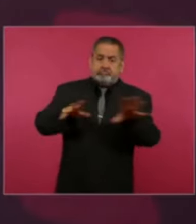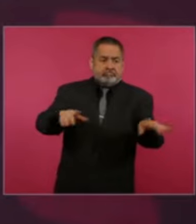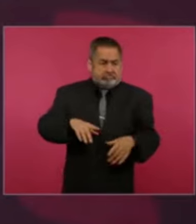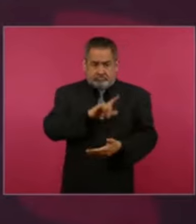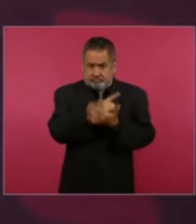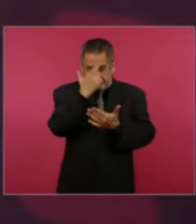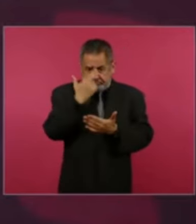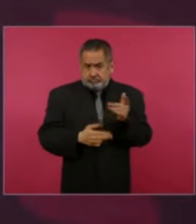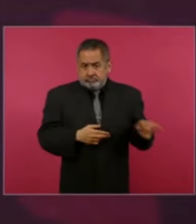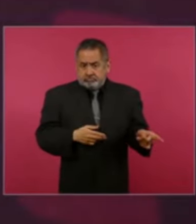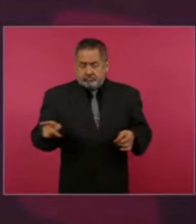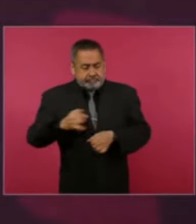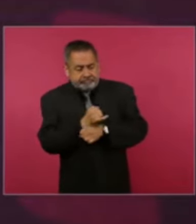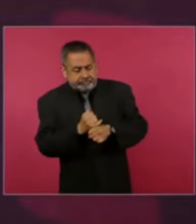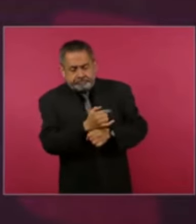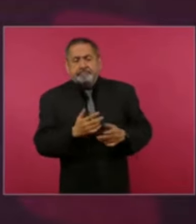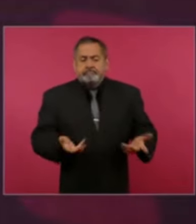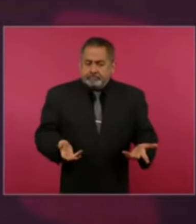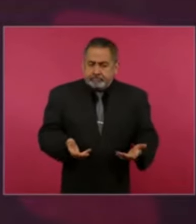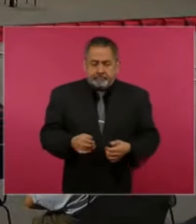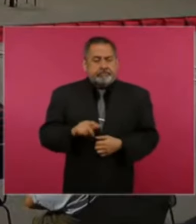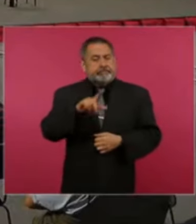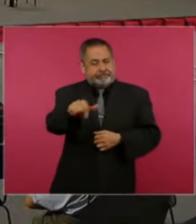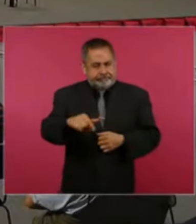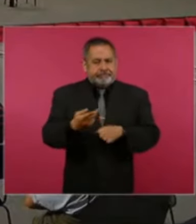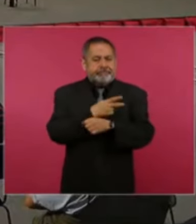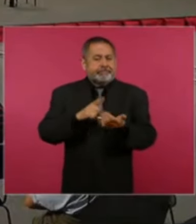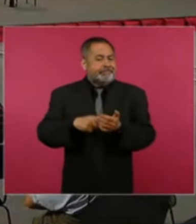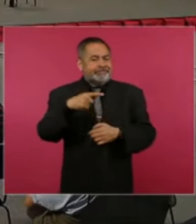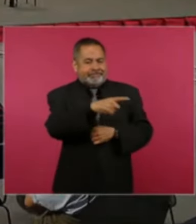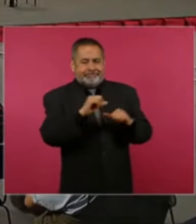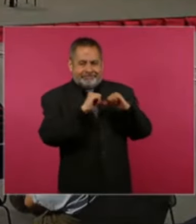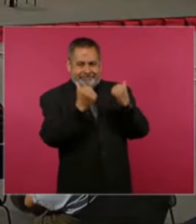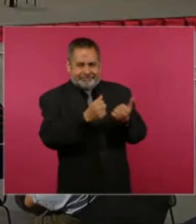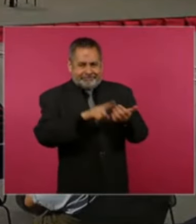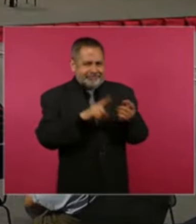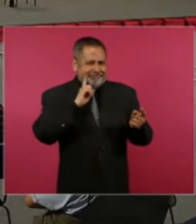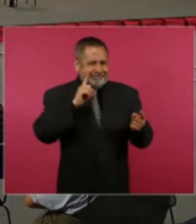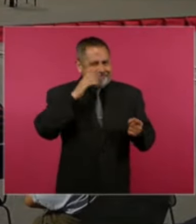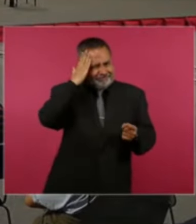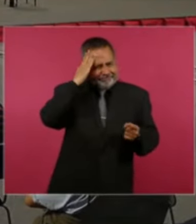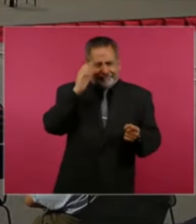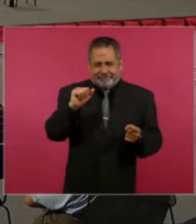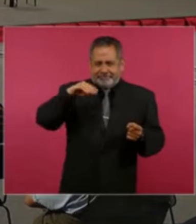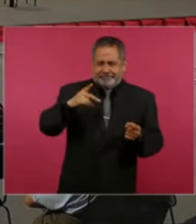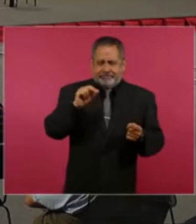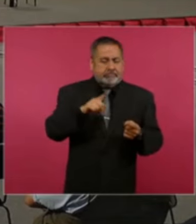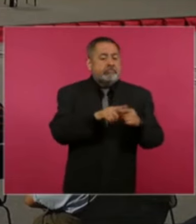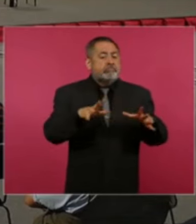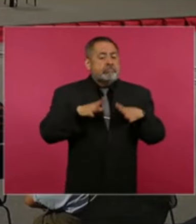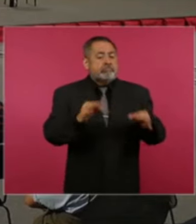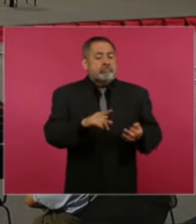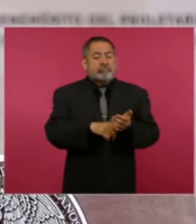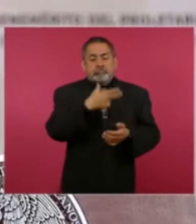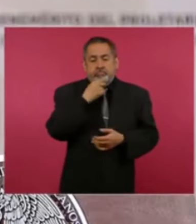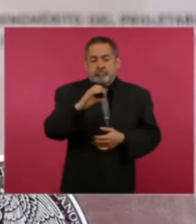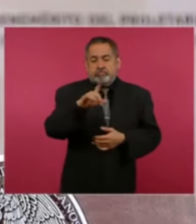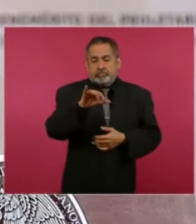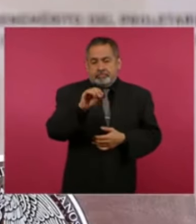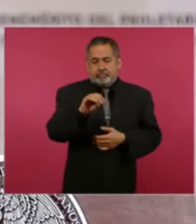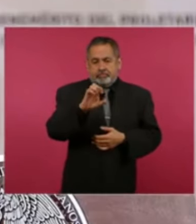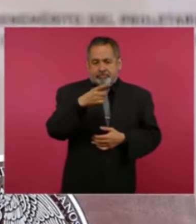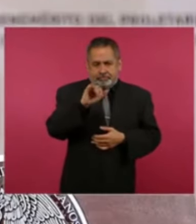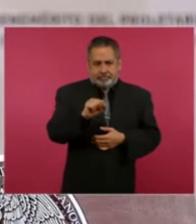las autoridades competentes. Más tarde, la asociación dirigida por Casar y fundada por Claudio X González,